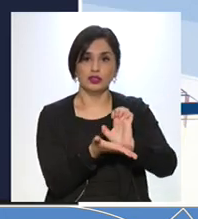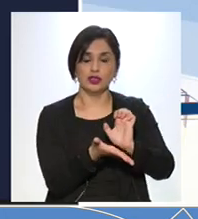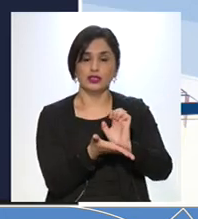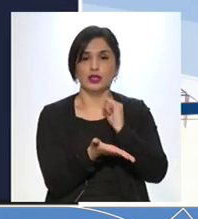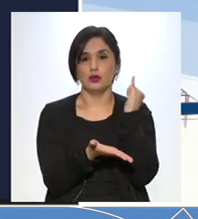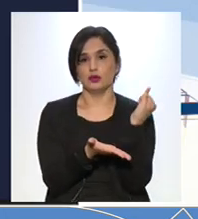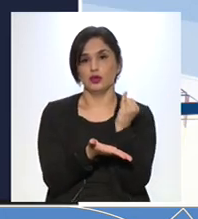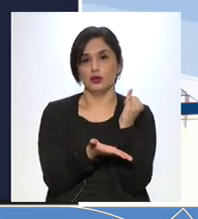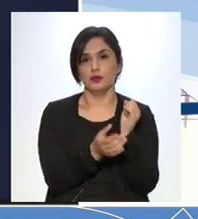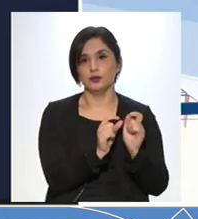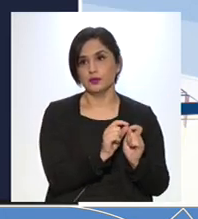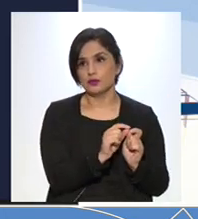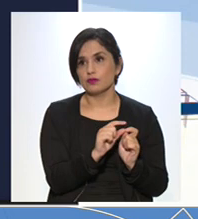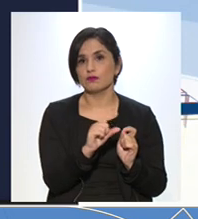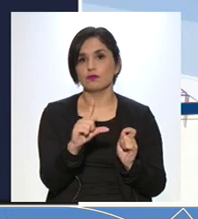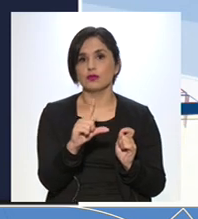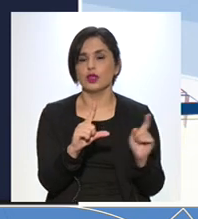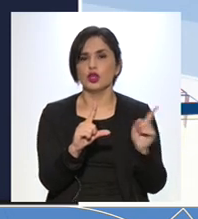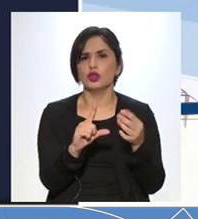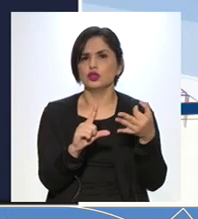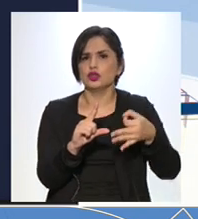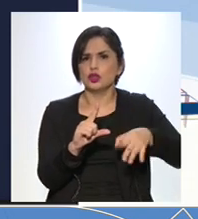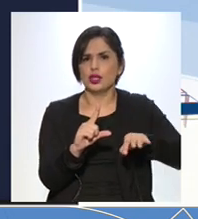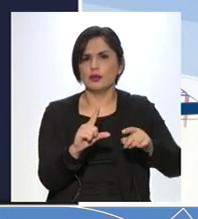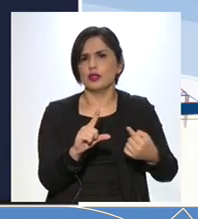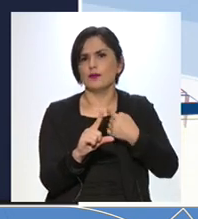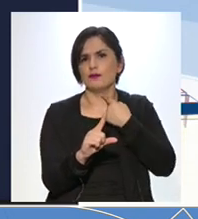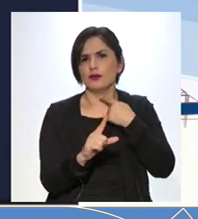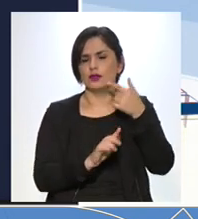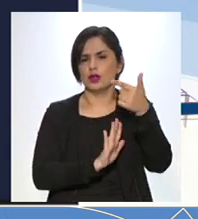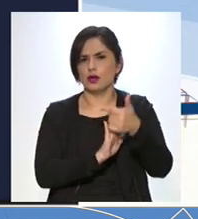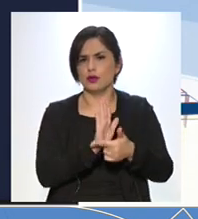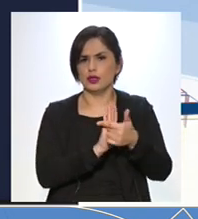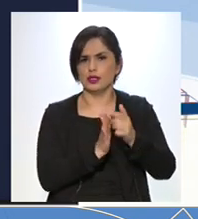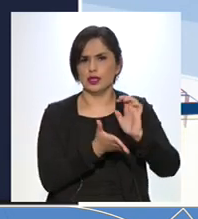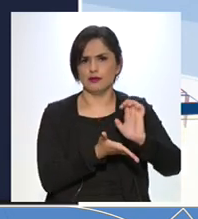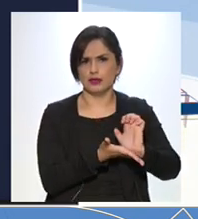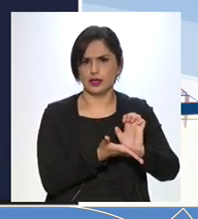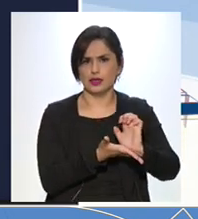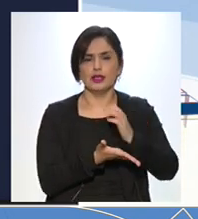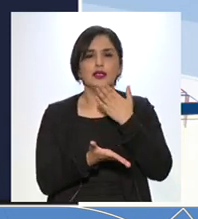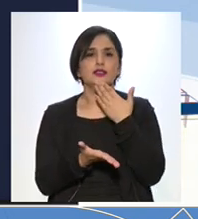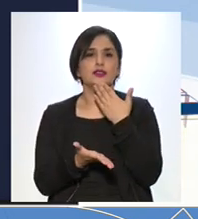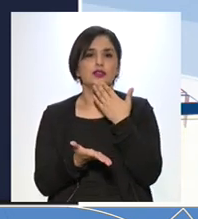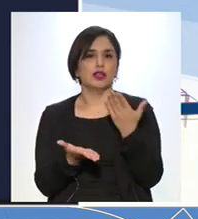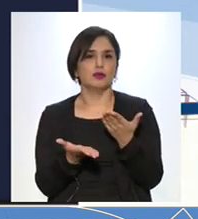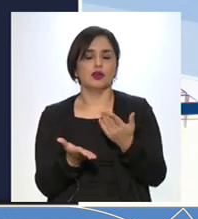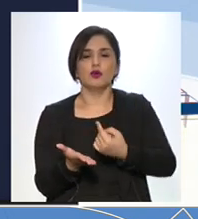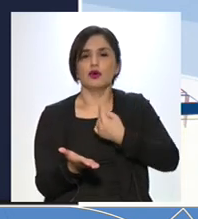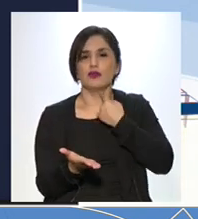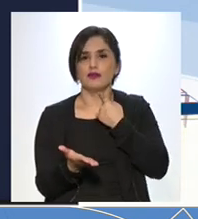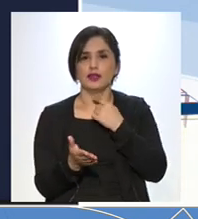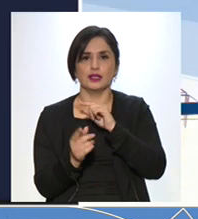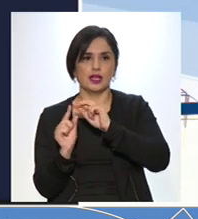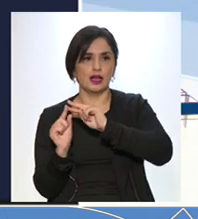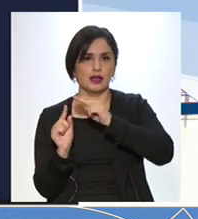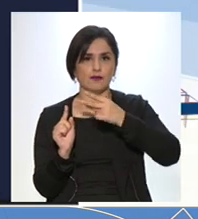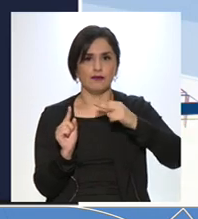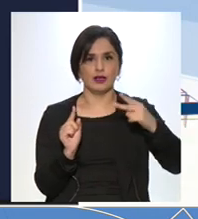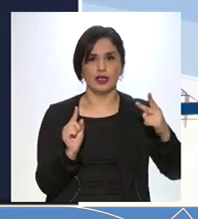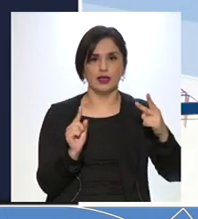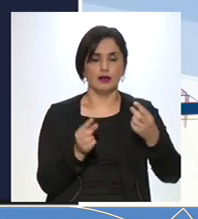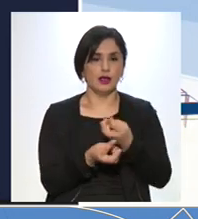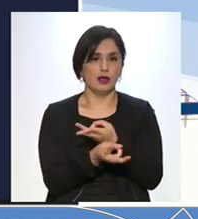Esta trayectoria cobra relevancia no solo por los impactos de la política fiscal en el gasto privado, sino también por sus implicancias sobre las variables del mercado